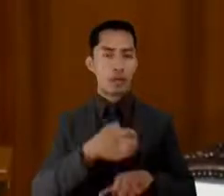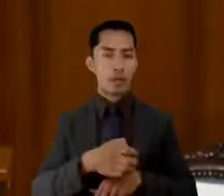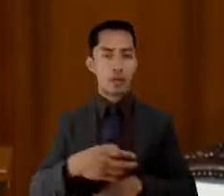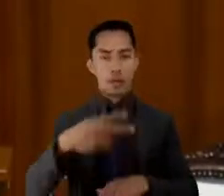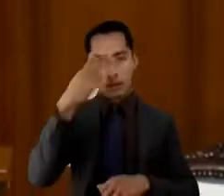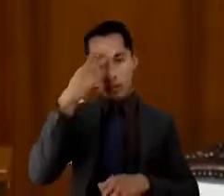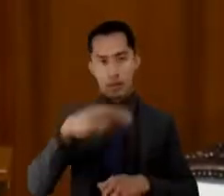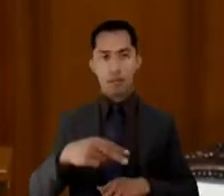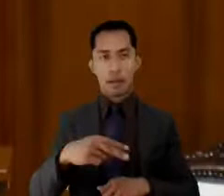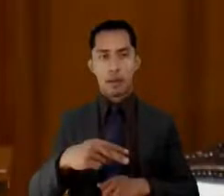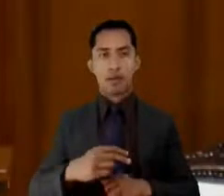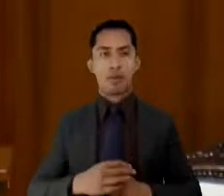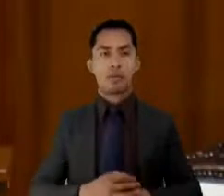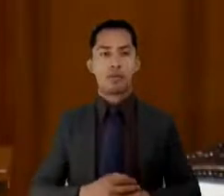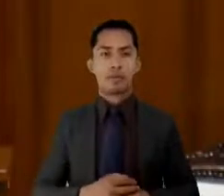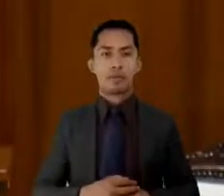México.